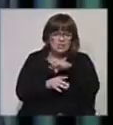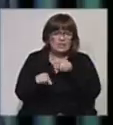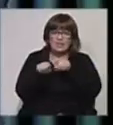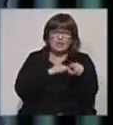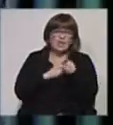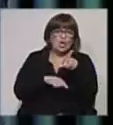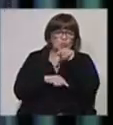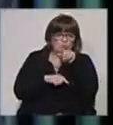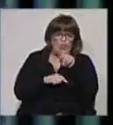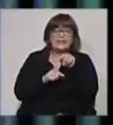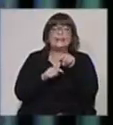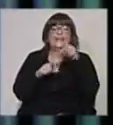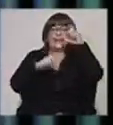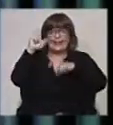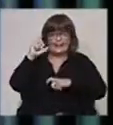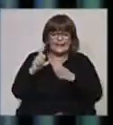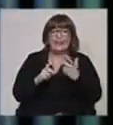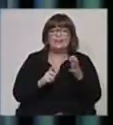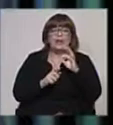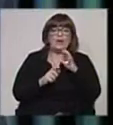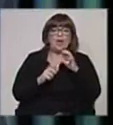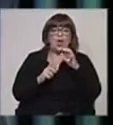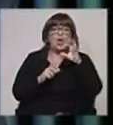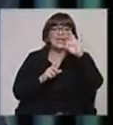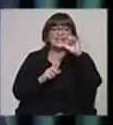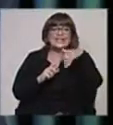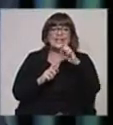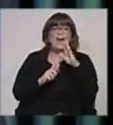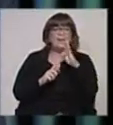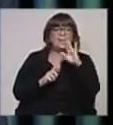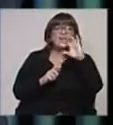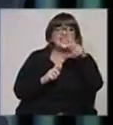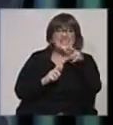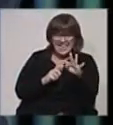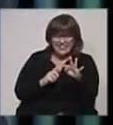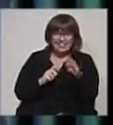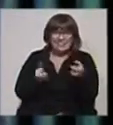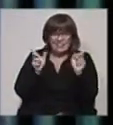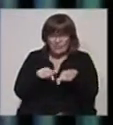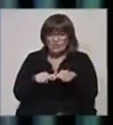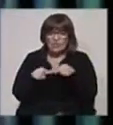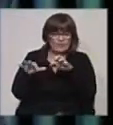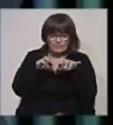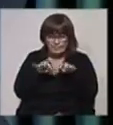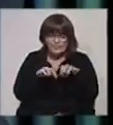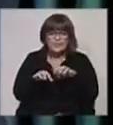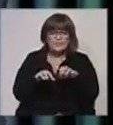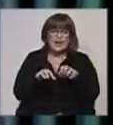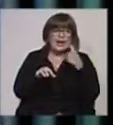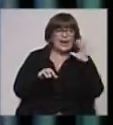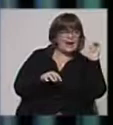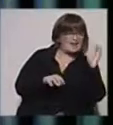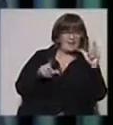tweets, Instagram, si tenés Snapchat, Snapchat, estás saliendo al aire, volvés y escribís una nota y haces radio y